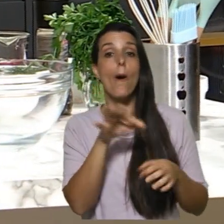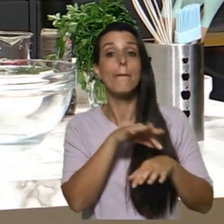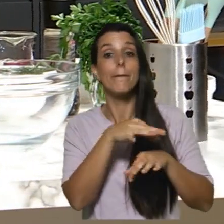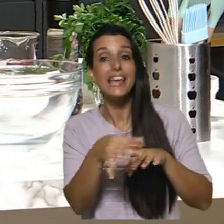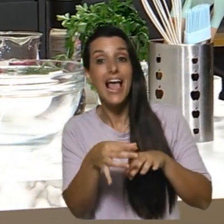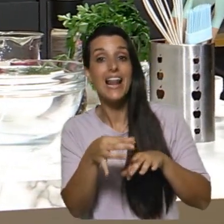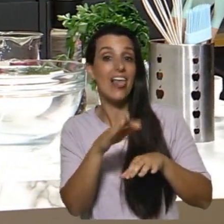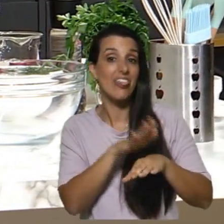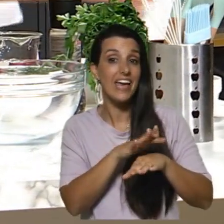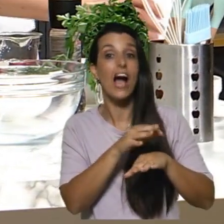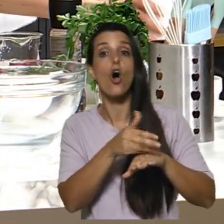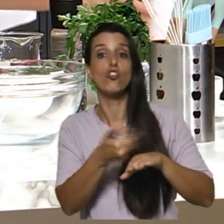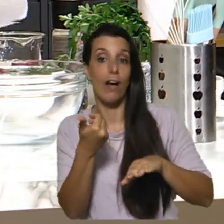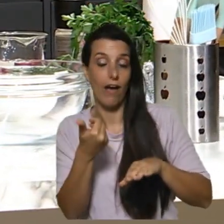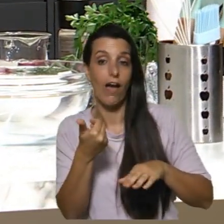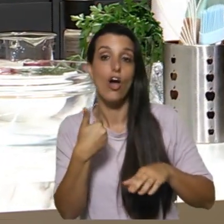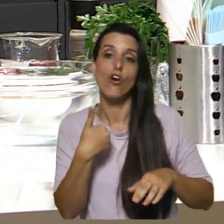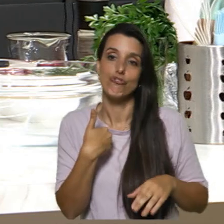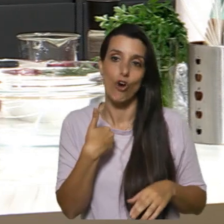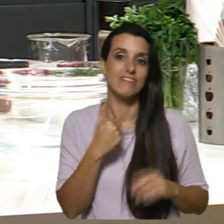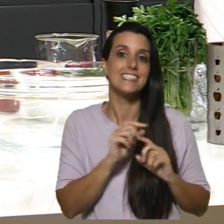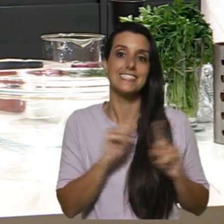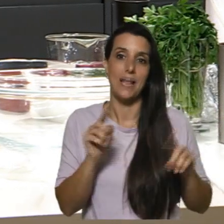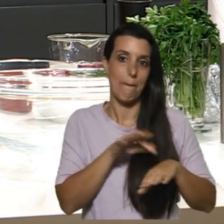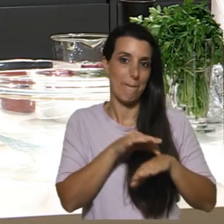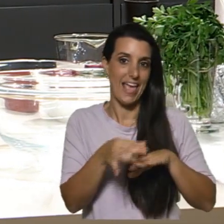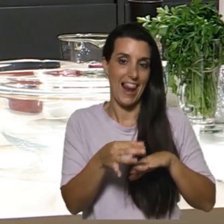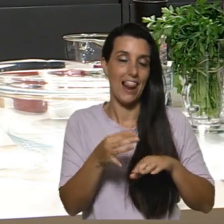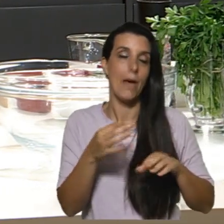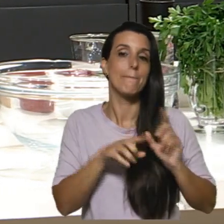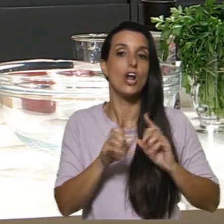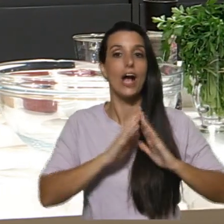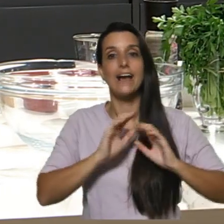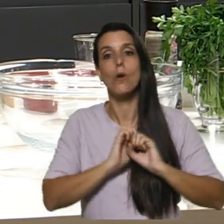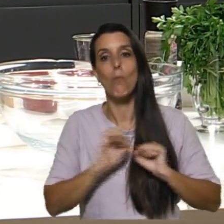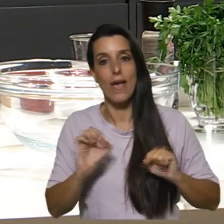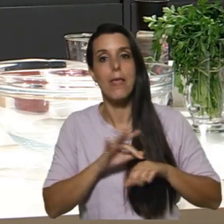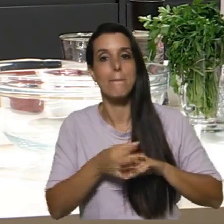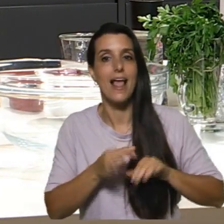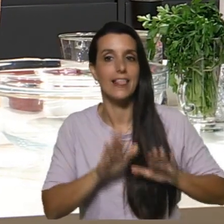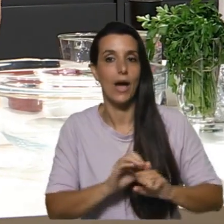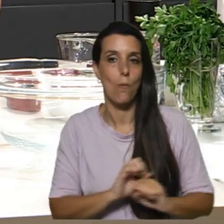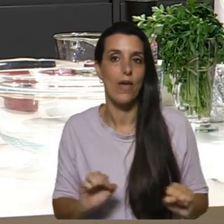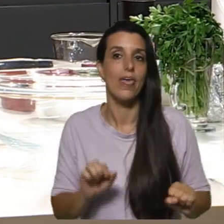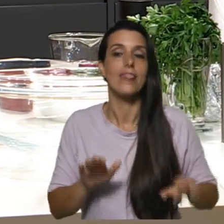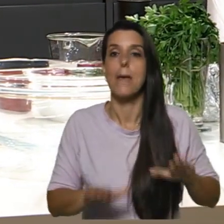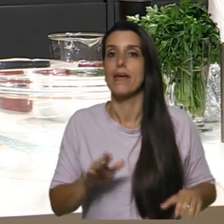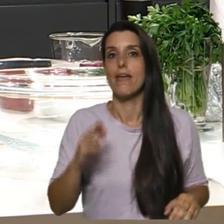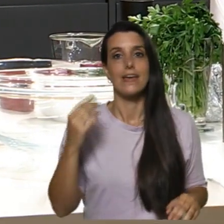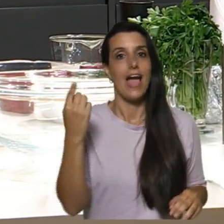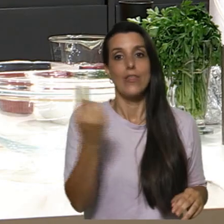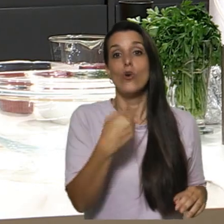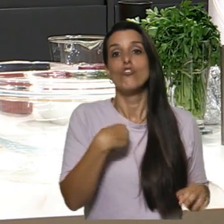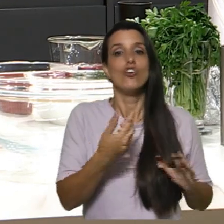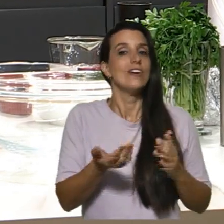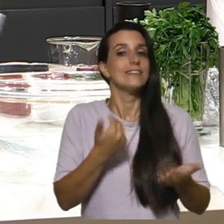piel. Ustedes ya saben que yo acá soy sin piel, pero en casa esto mismo lo pueden hacer con piel. Muy bien. ¿Está? Eso es totalmente opcional. Yo le